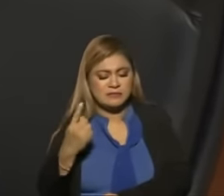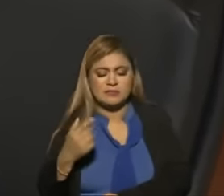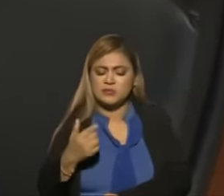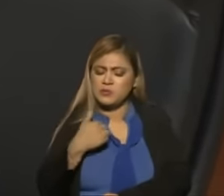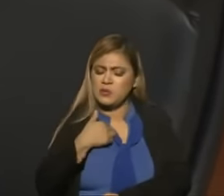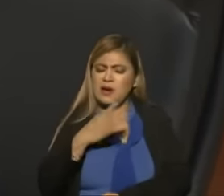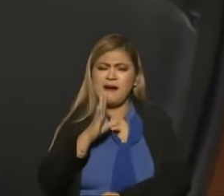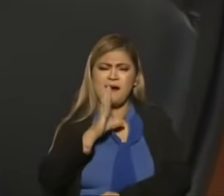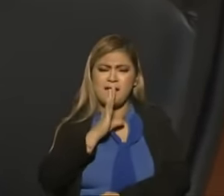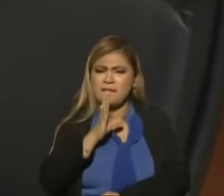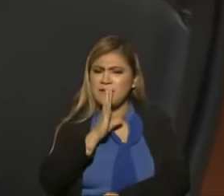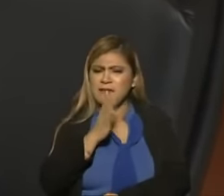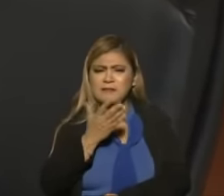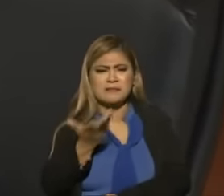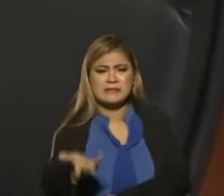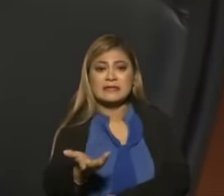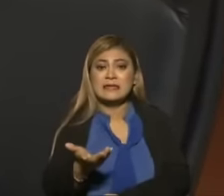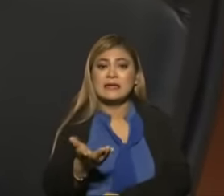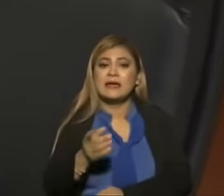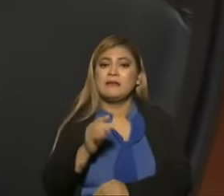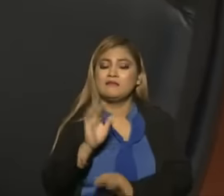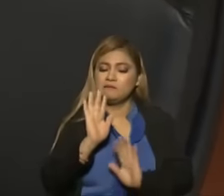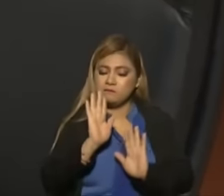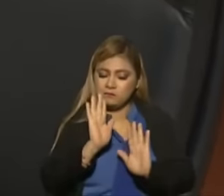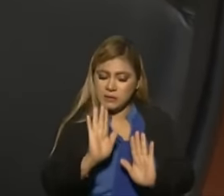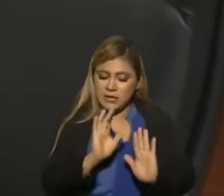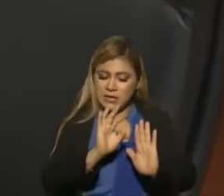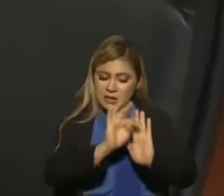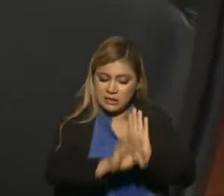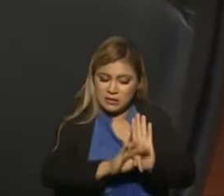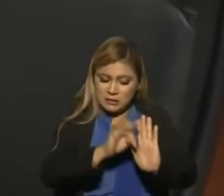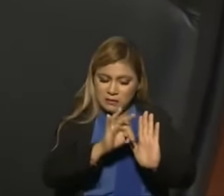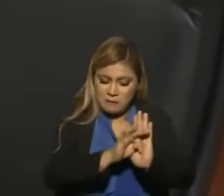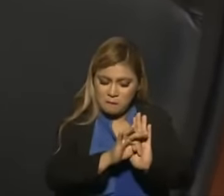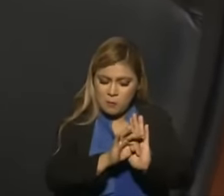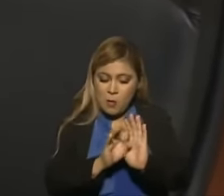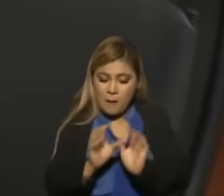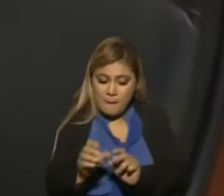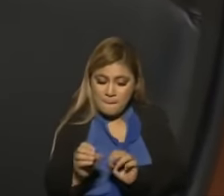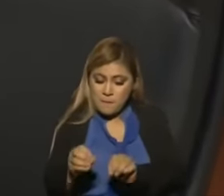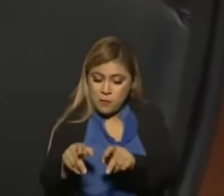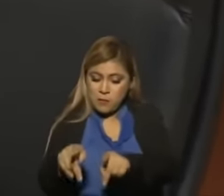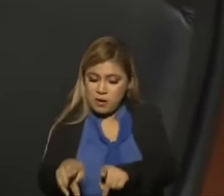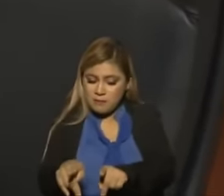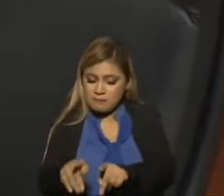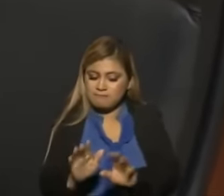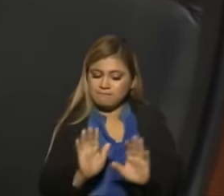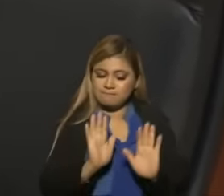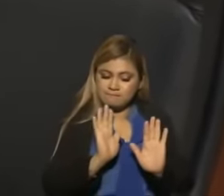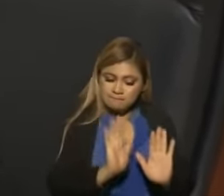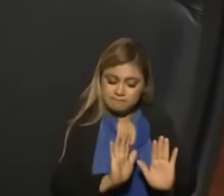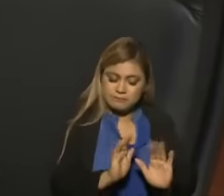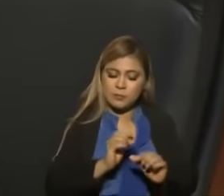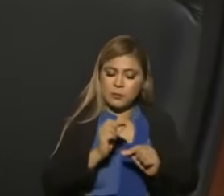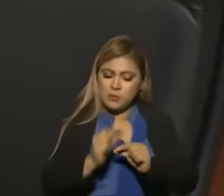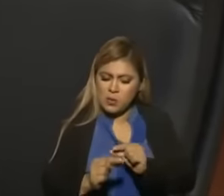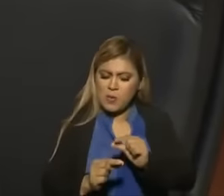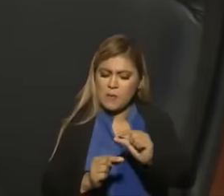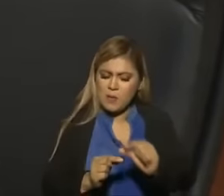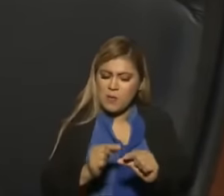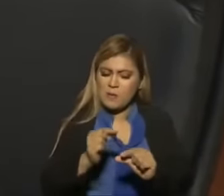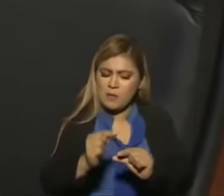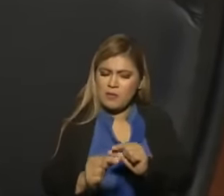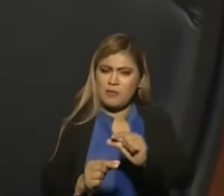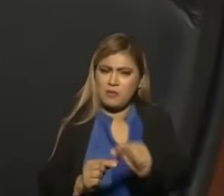hacen utilizando el tiempo oportuno, ni apresurándolas ni atrasándolas, pero en